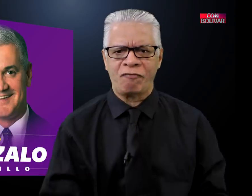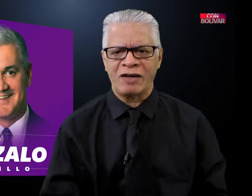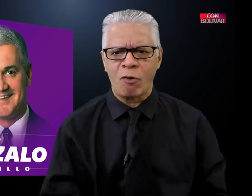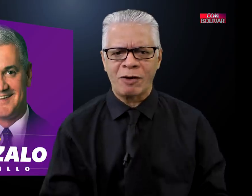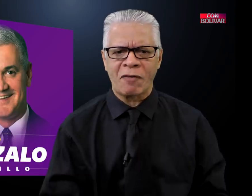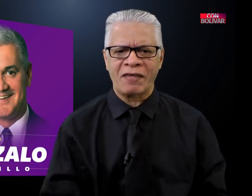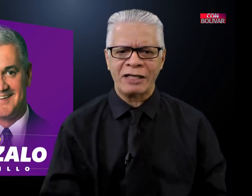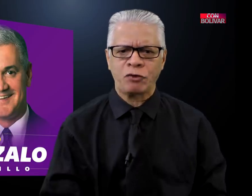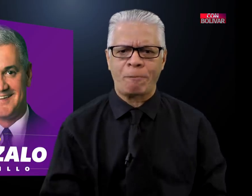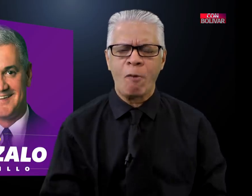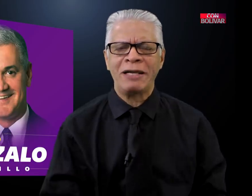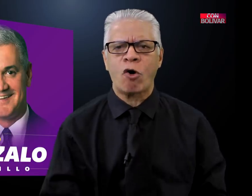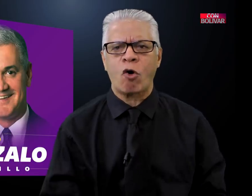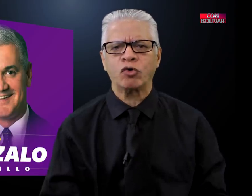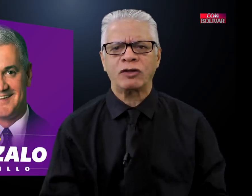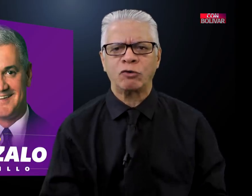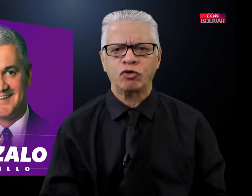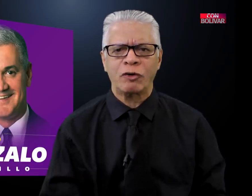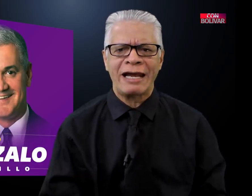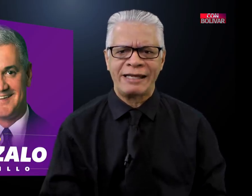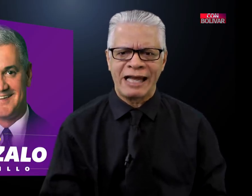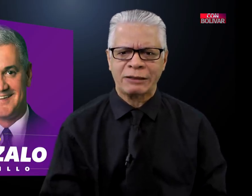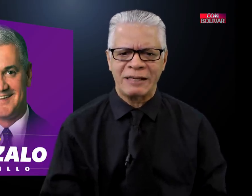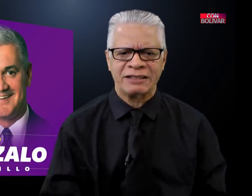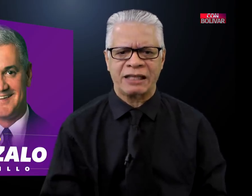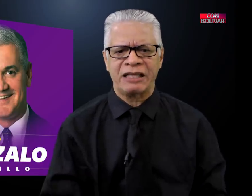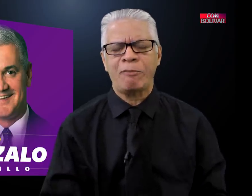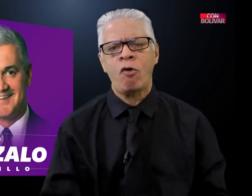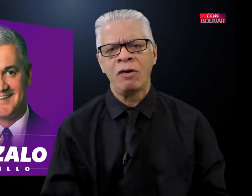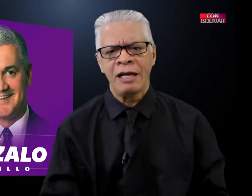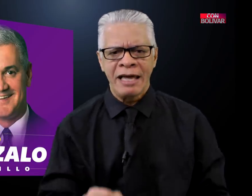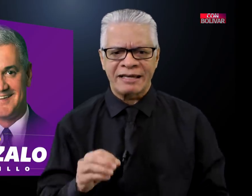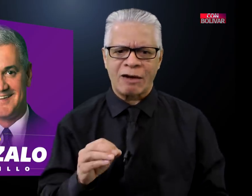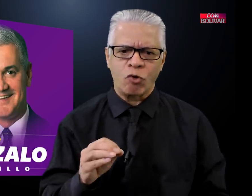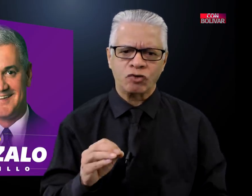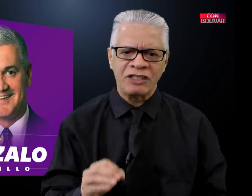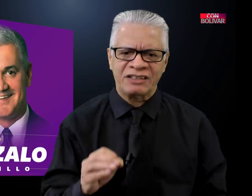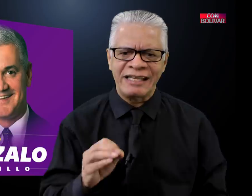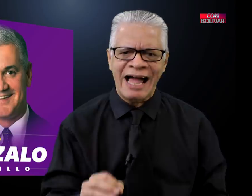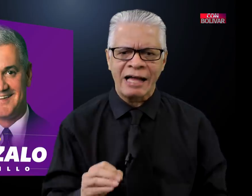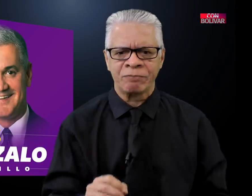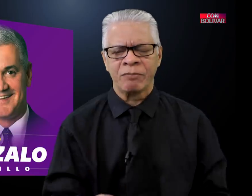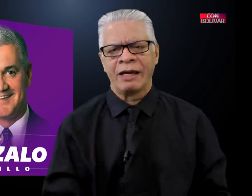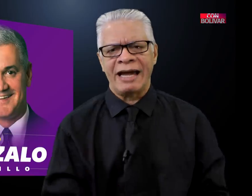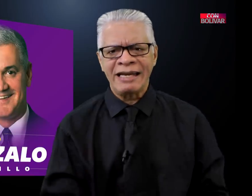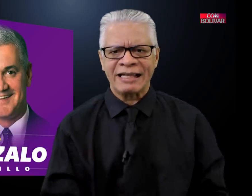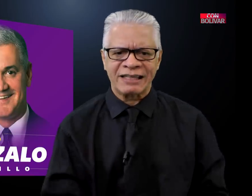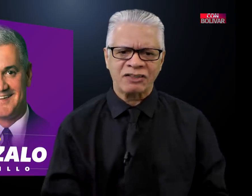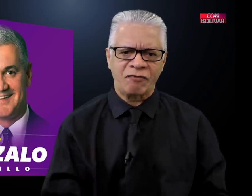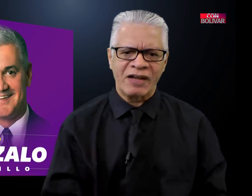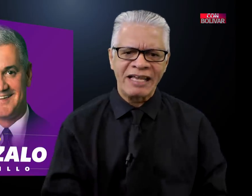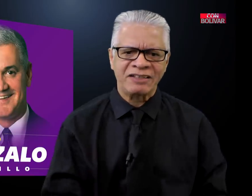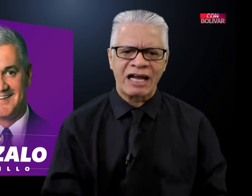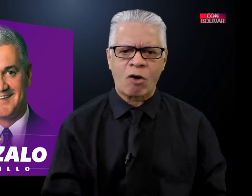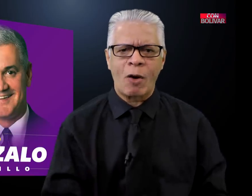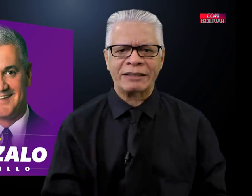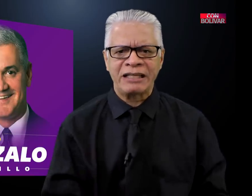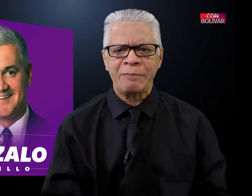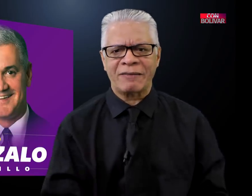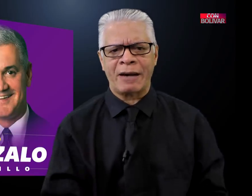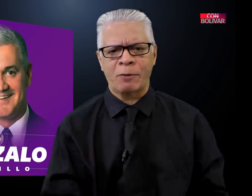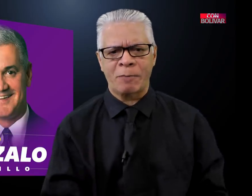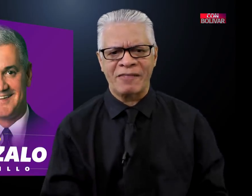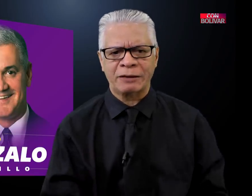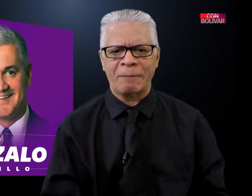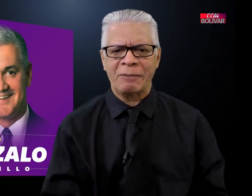será un fenómeno de derecho público constitucional y administrativo que consistirá en la transferencia